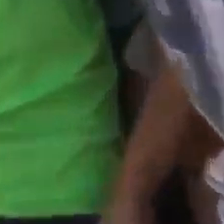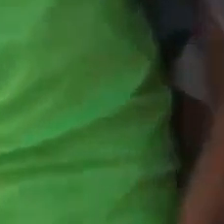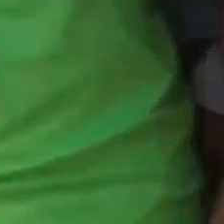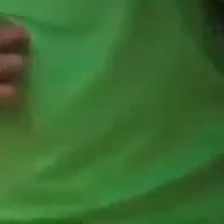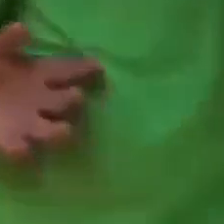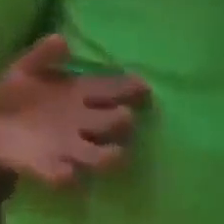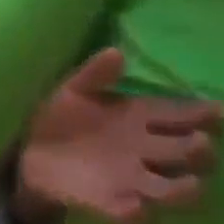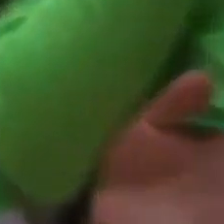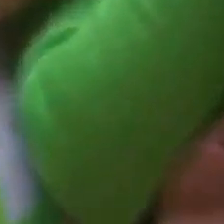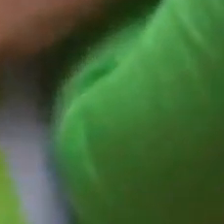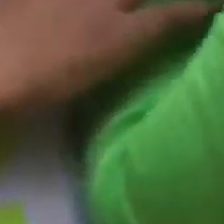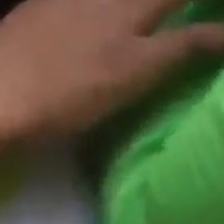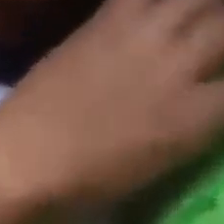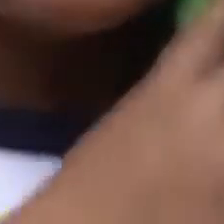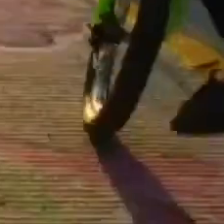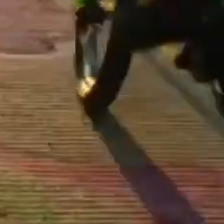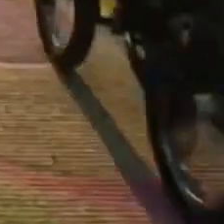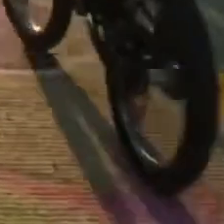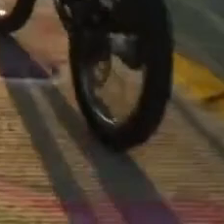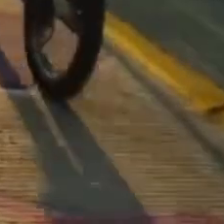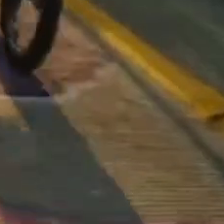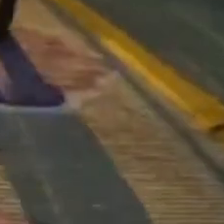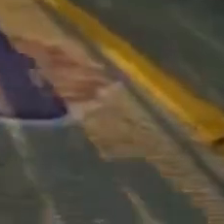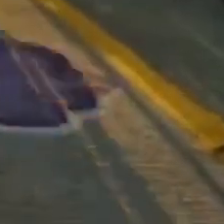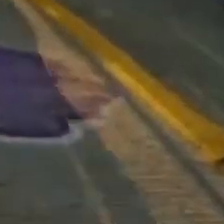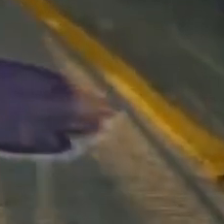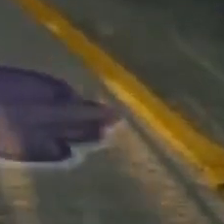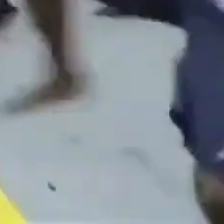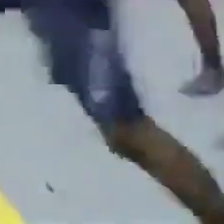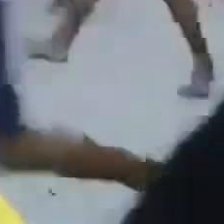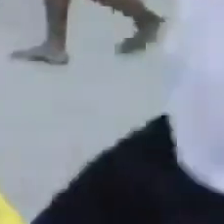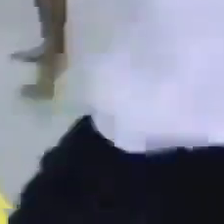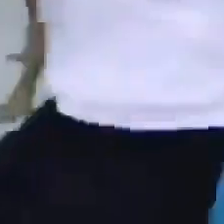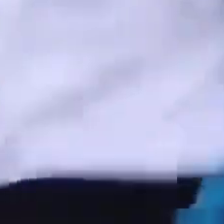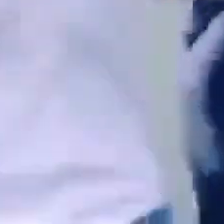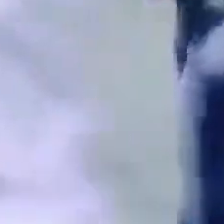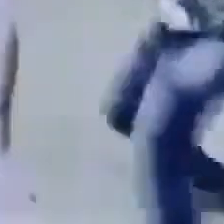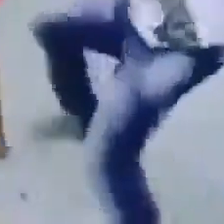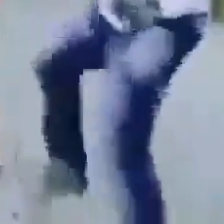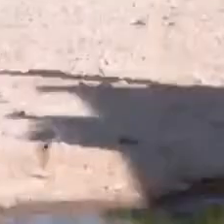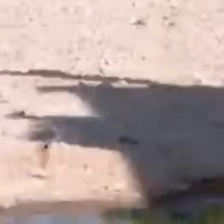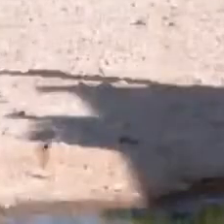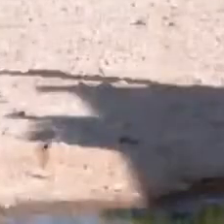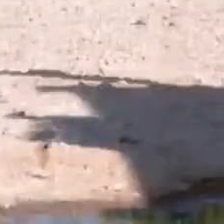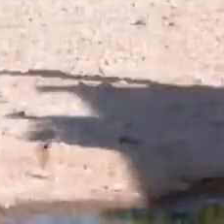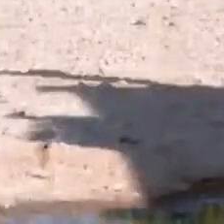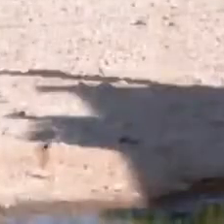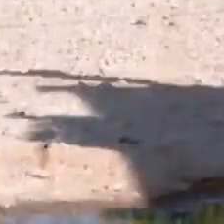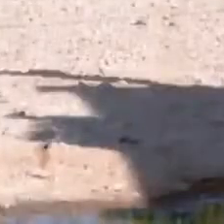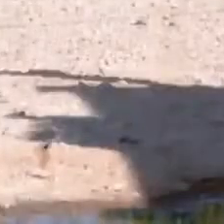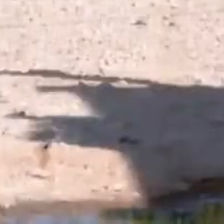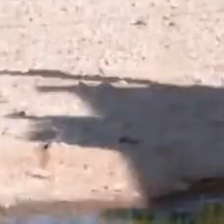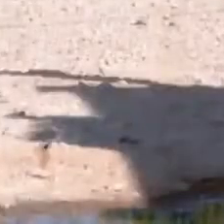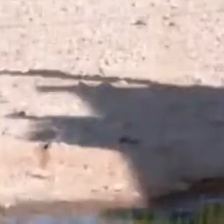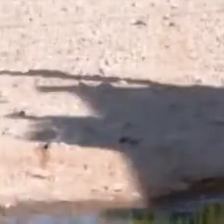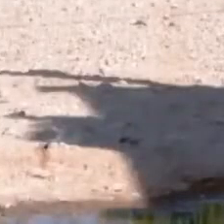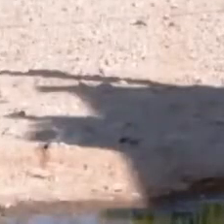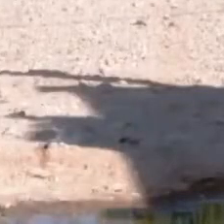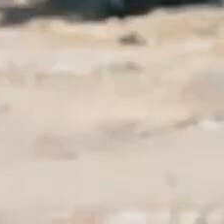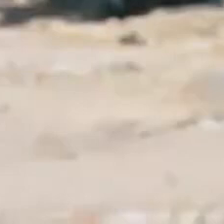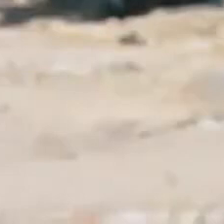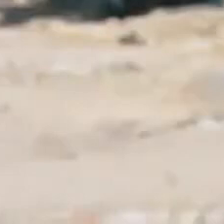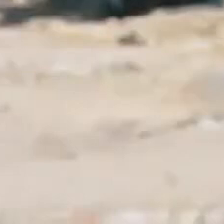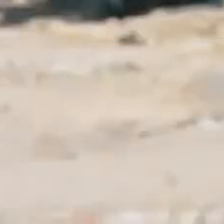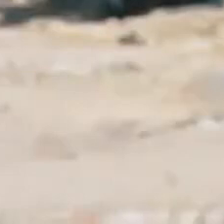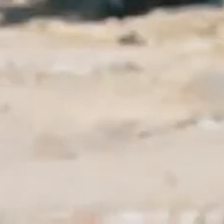la felicidad, la alegría, la esperanza, nuevas ilusiones. Obviamente nos va a cambiar la calidad de